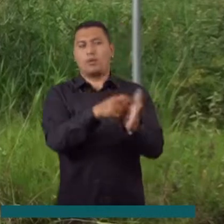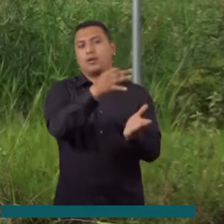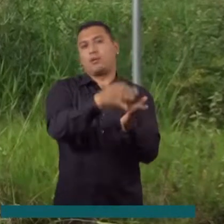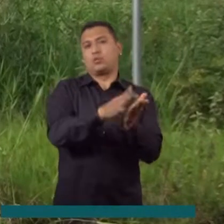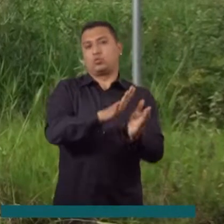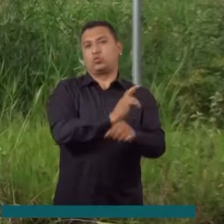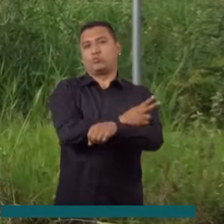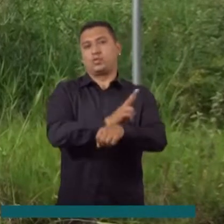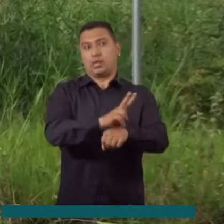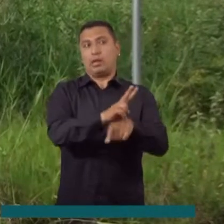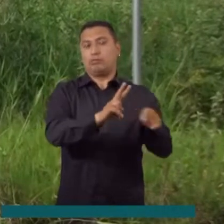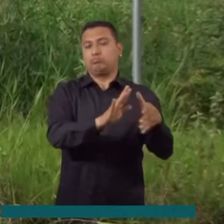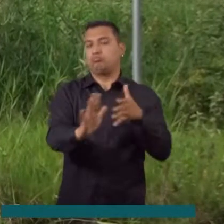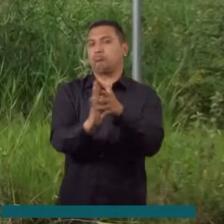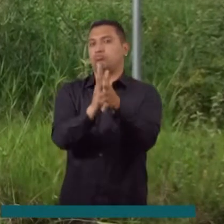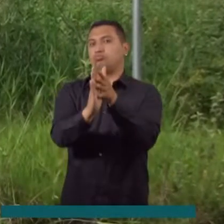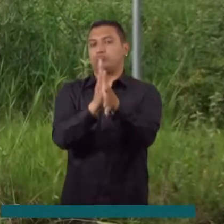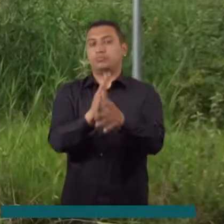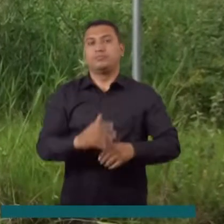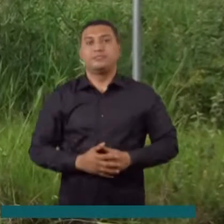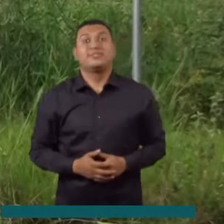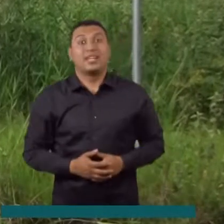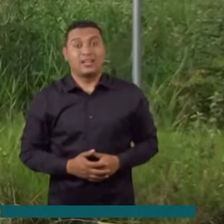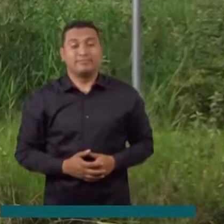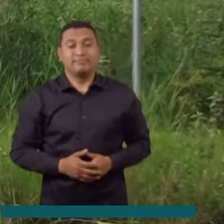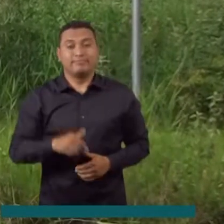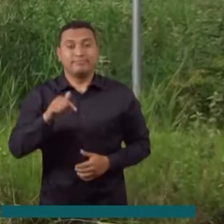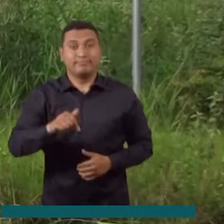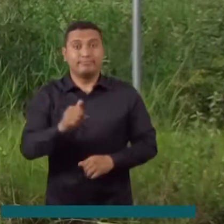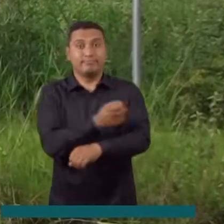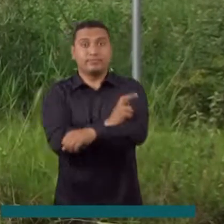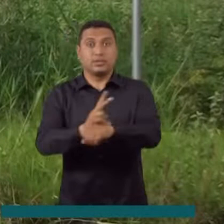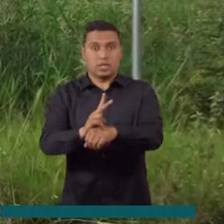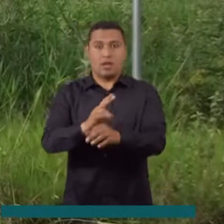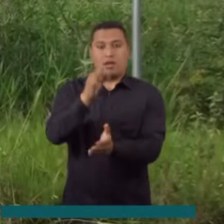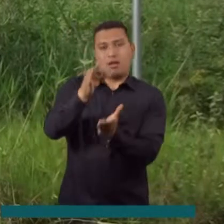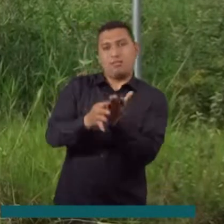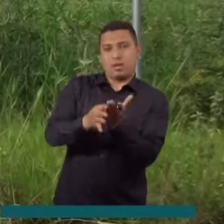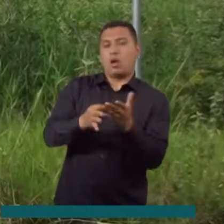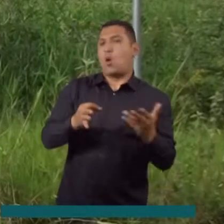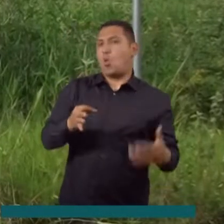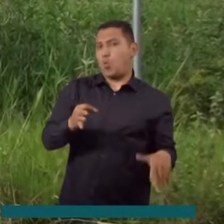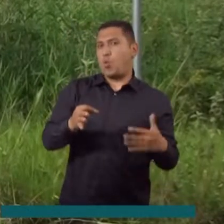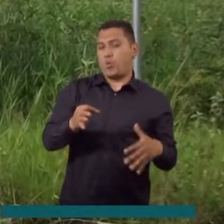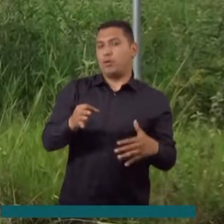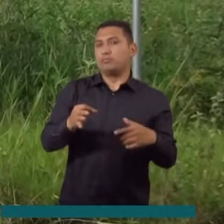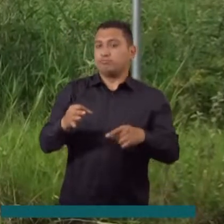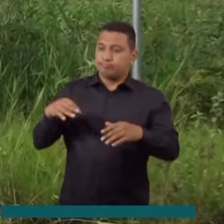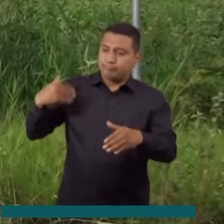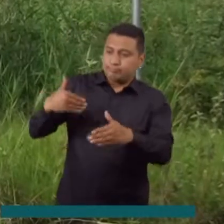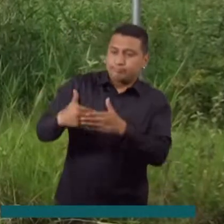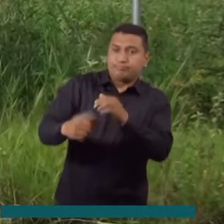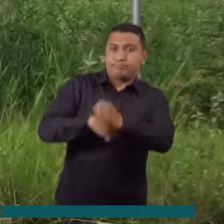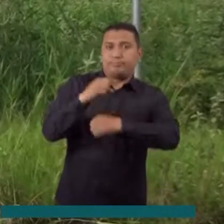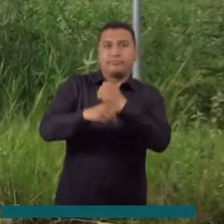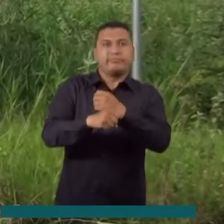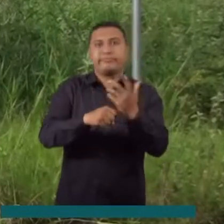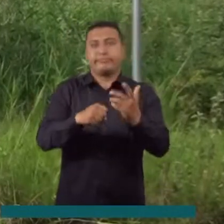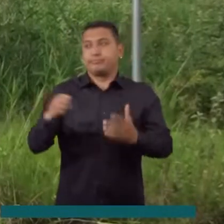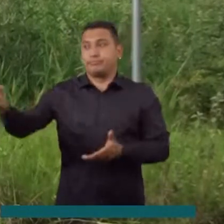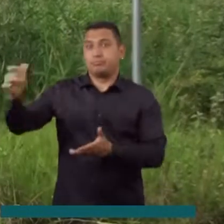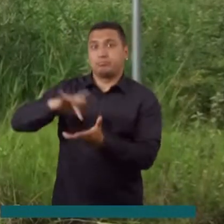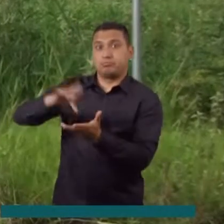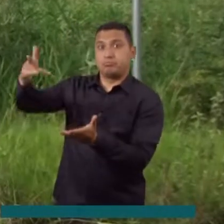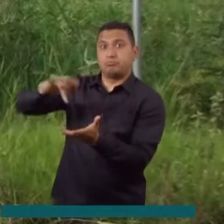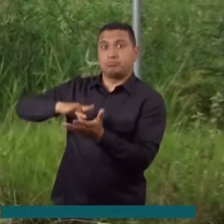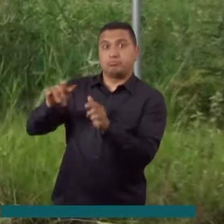Mabel y televidentes, aquí en el departamento del Bichá el avistamiento de aves ha tomado fuerza en los últimos años, por lo que la comunidad en general, turistas y